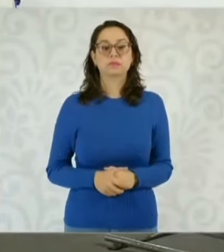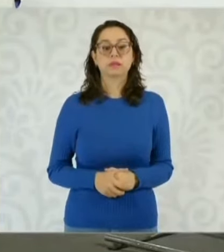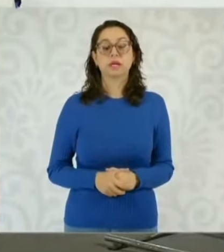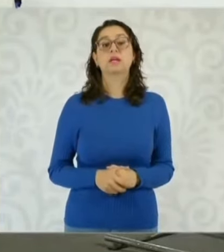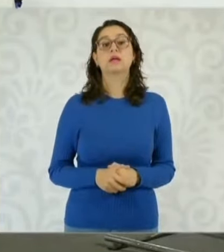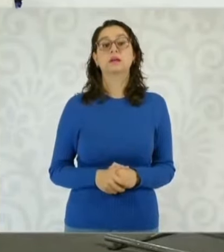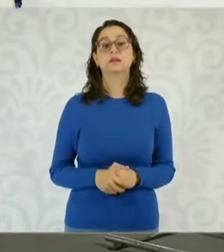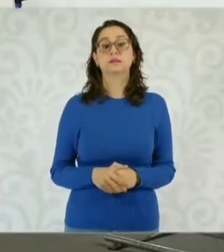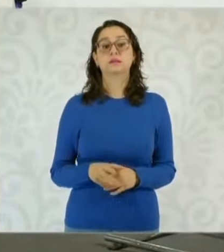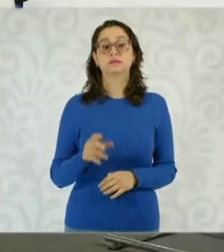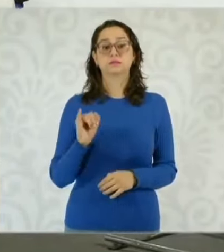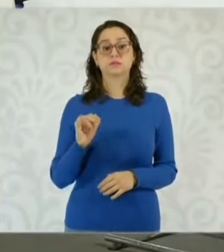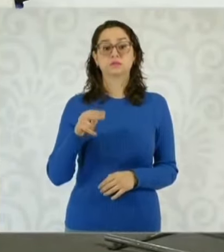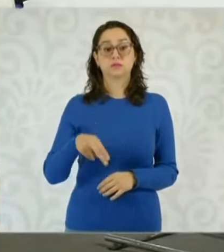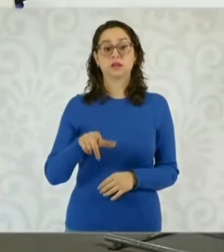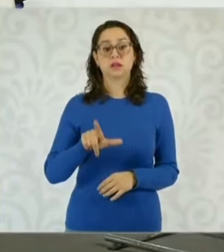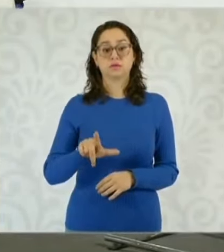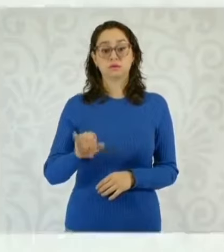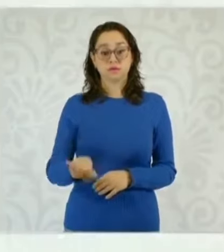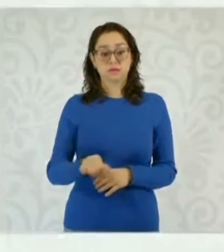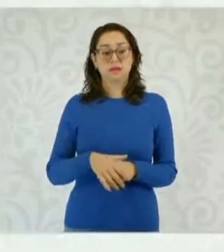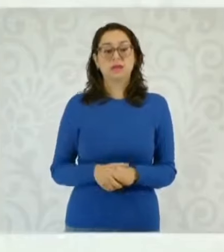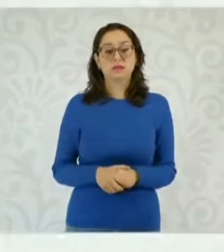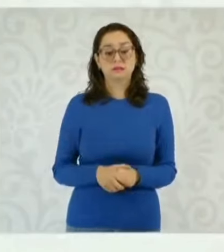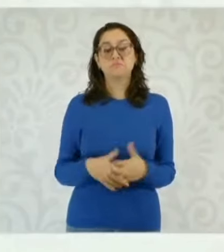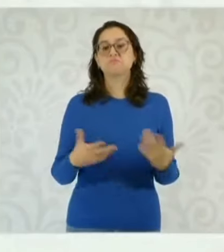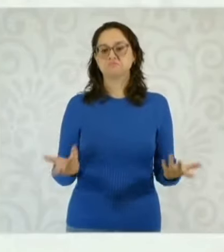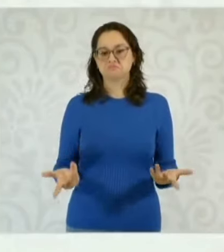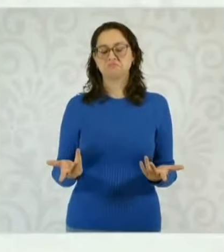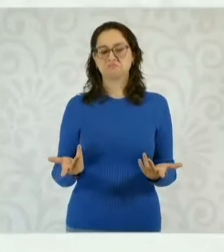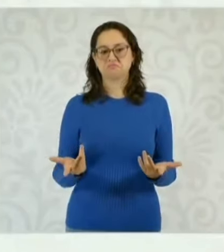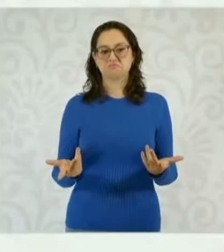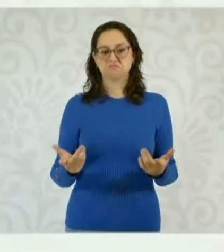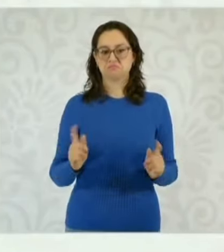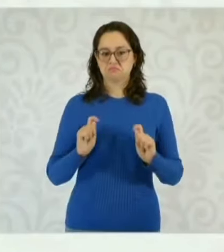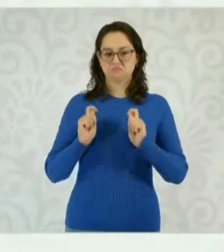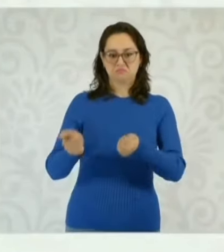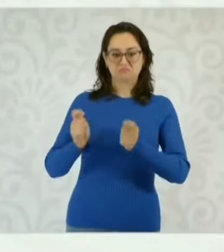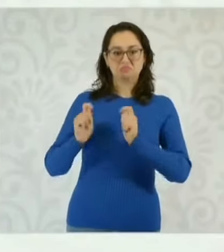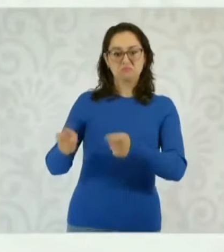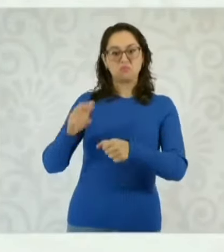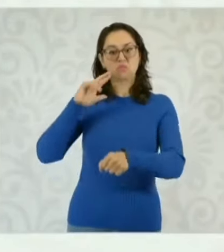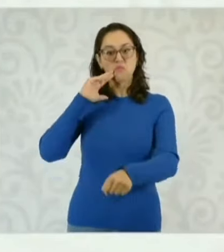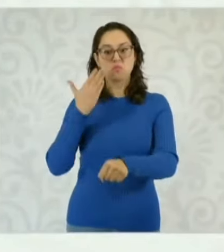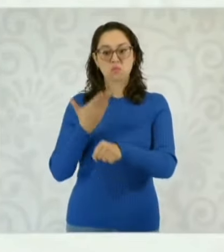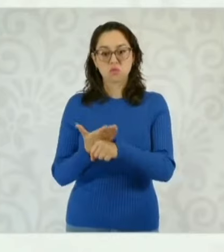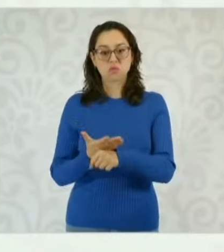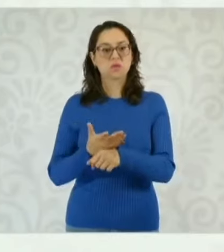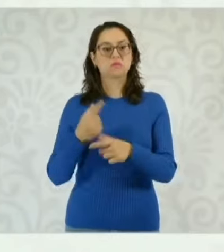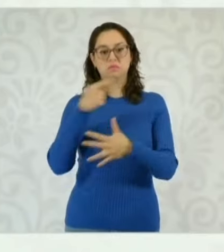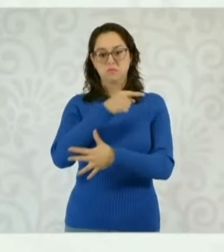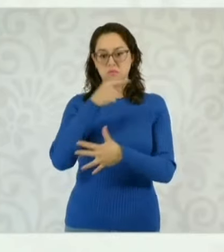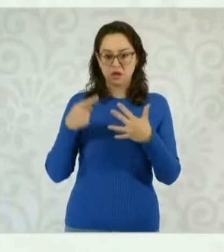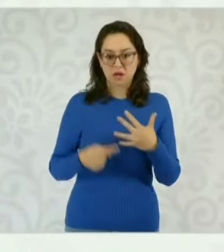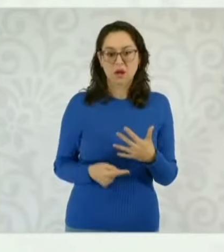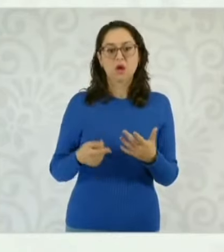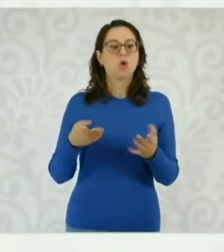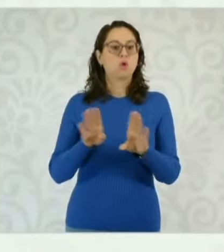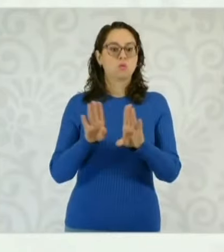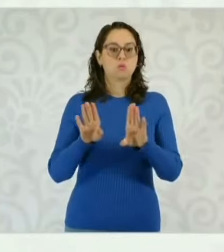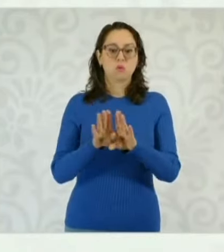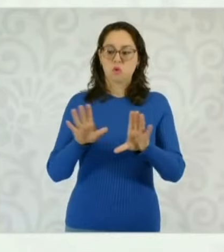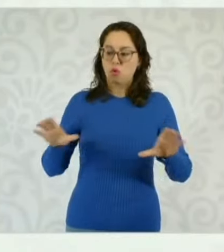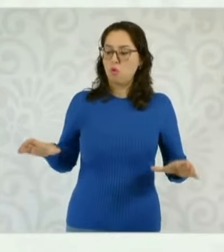las Lenguas Indígenas tiene muchas atribuciones, entre ellas la de fomentar la participación de los